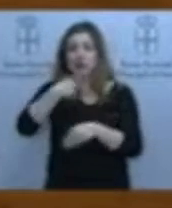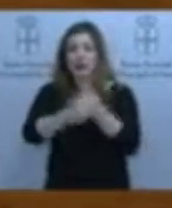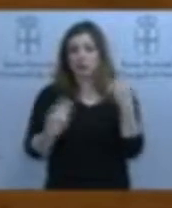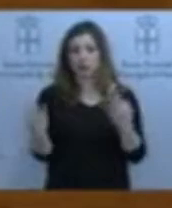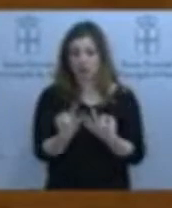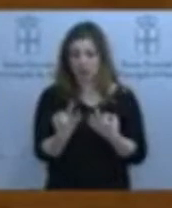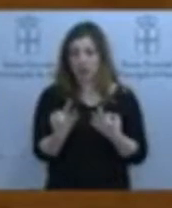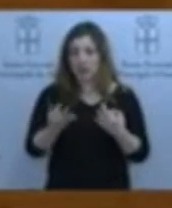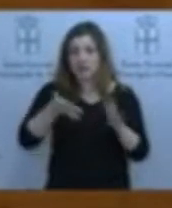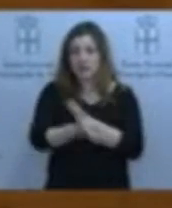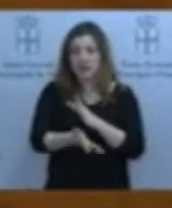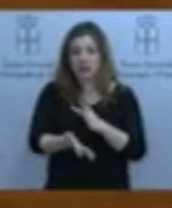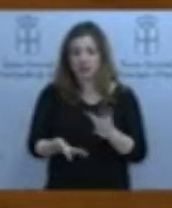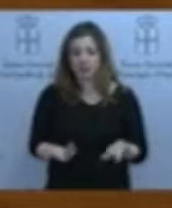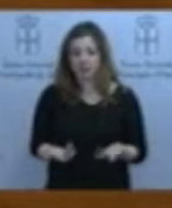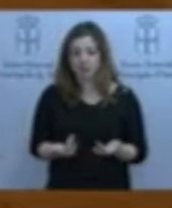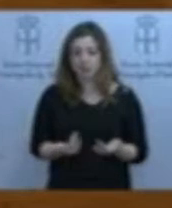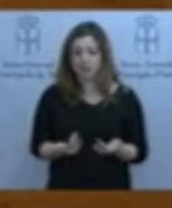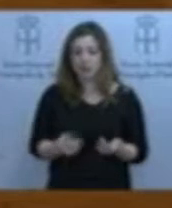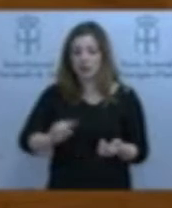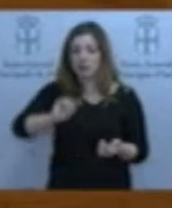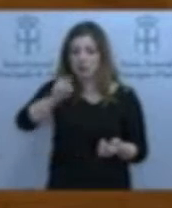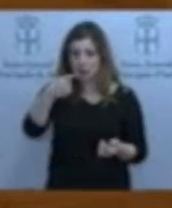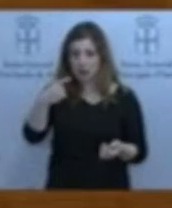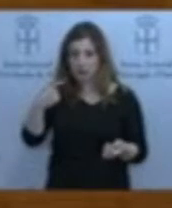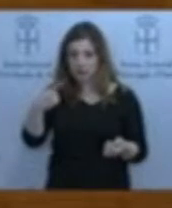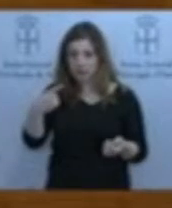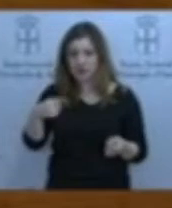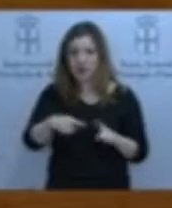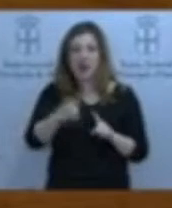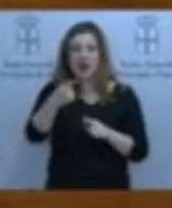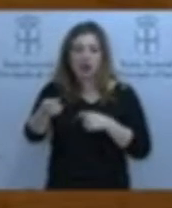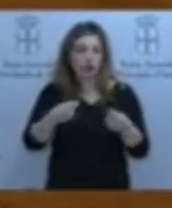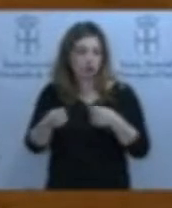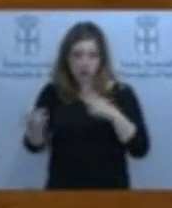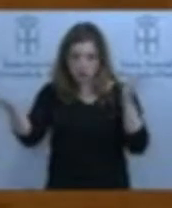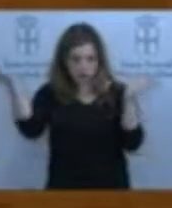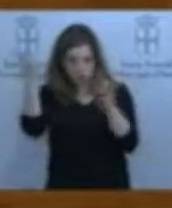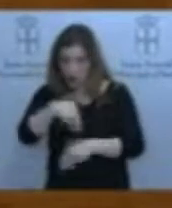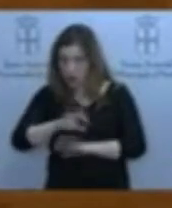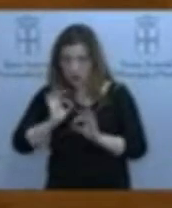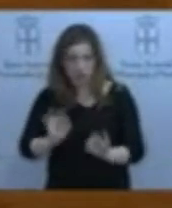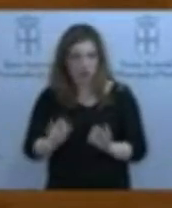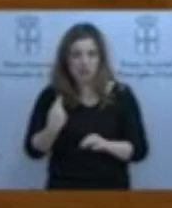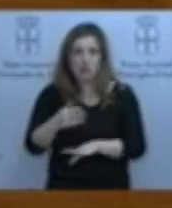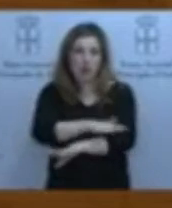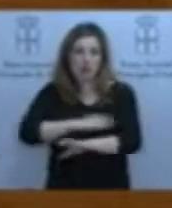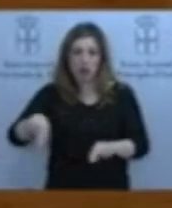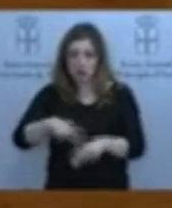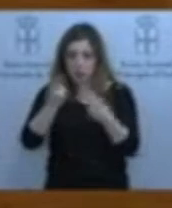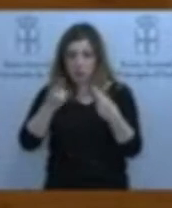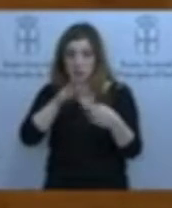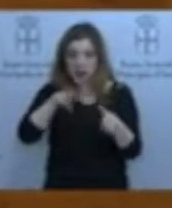es conducir, primero, a una falta de control absoluto por parte de las administraciones públicas de esos